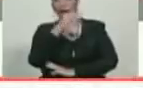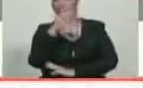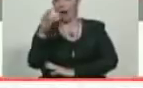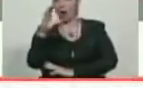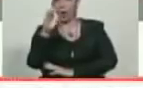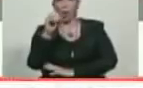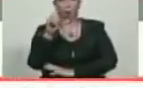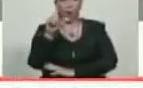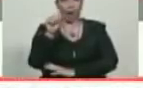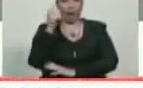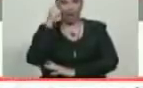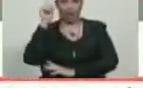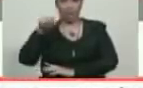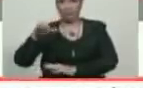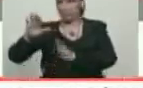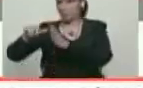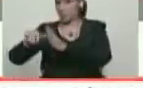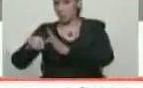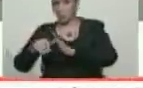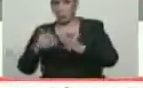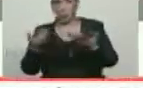Voy.